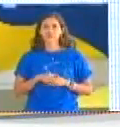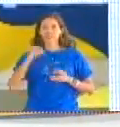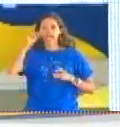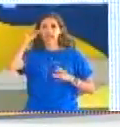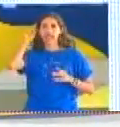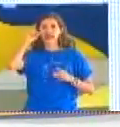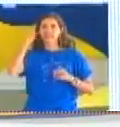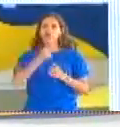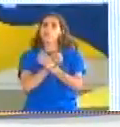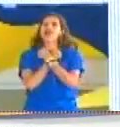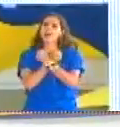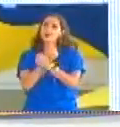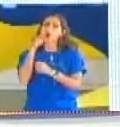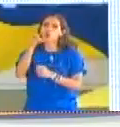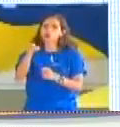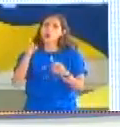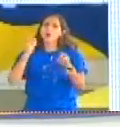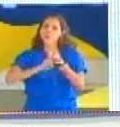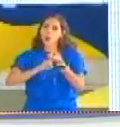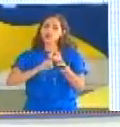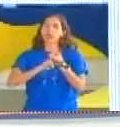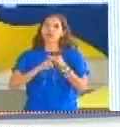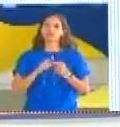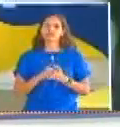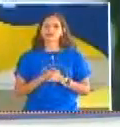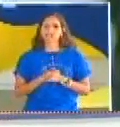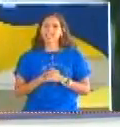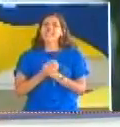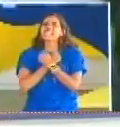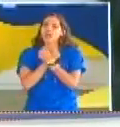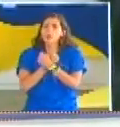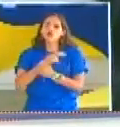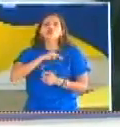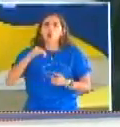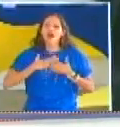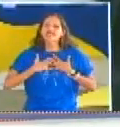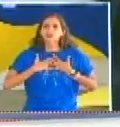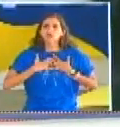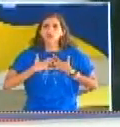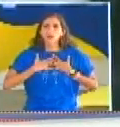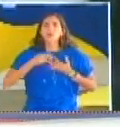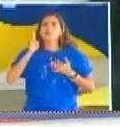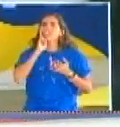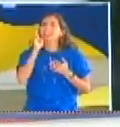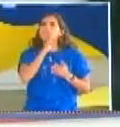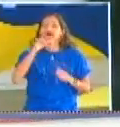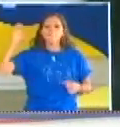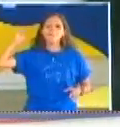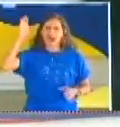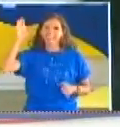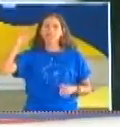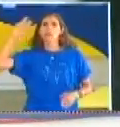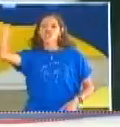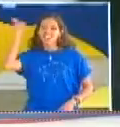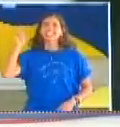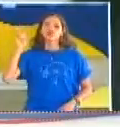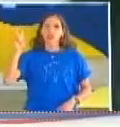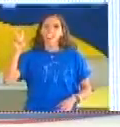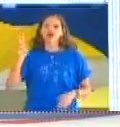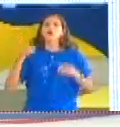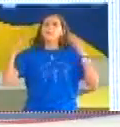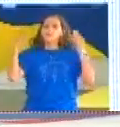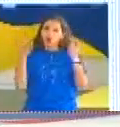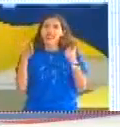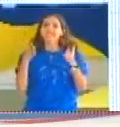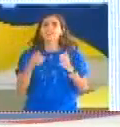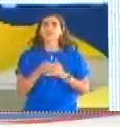Aníbal, como el amor que tú tienes por tu esposa, es el amor nuestro por nuestra madre patria, por Venezuela. Por eso lo